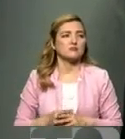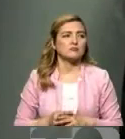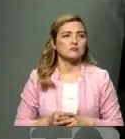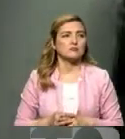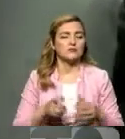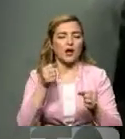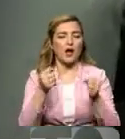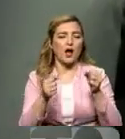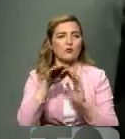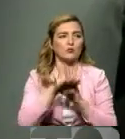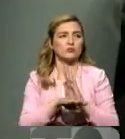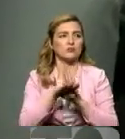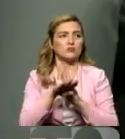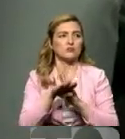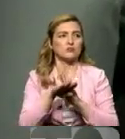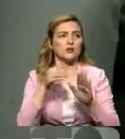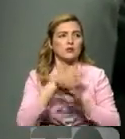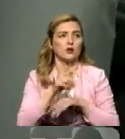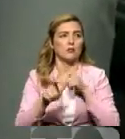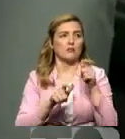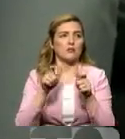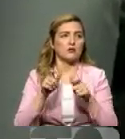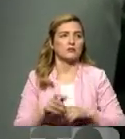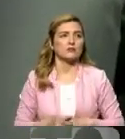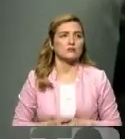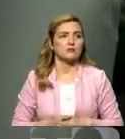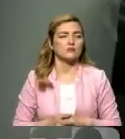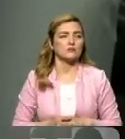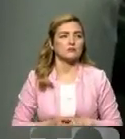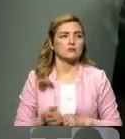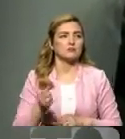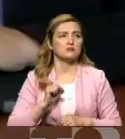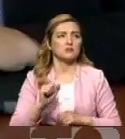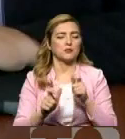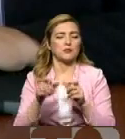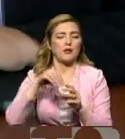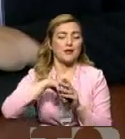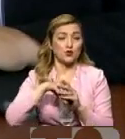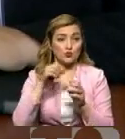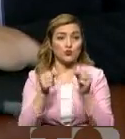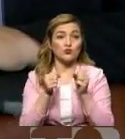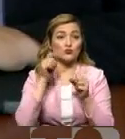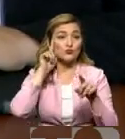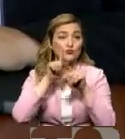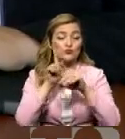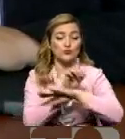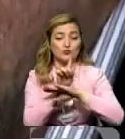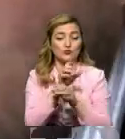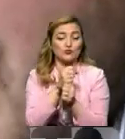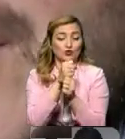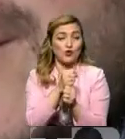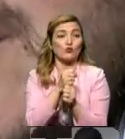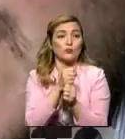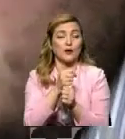cantidad de vehículos. Imagino que con el tiempo la gente va a comenzar a viajar como más gente en el auto. En lo que concuerda el director de Seguridad